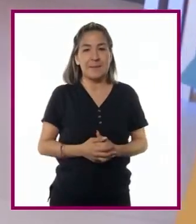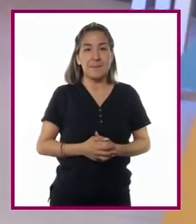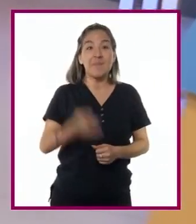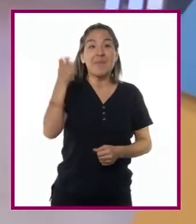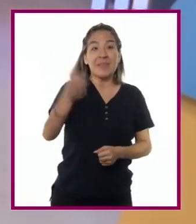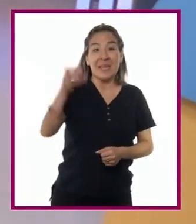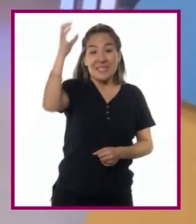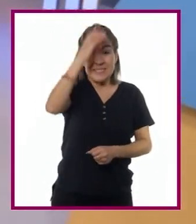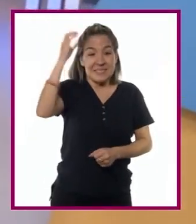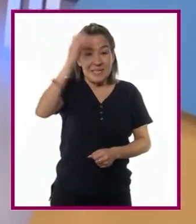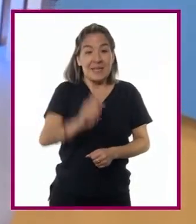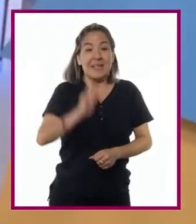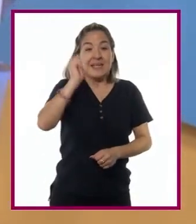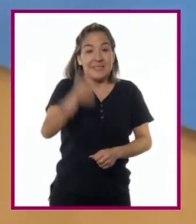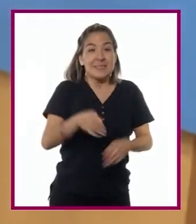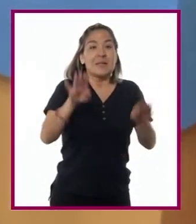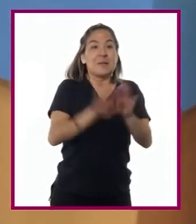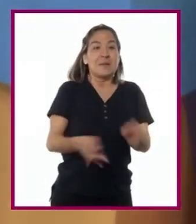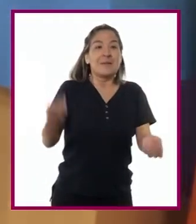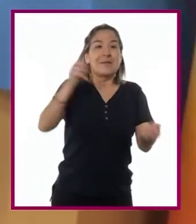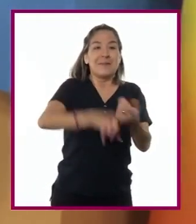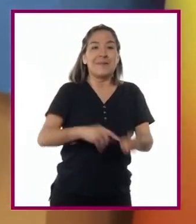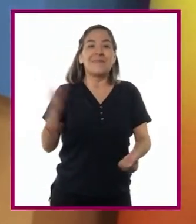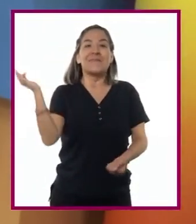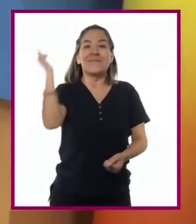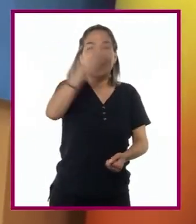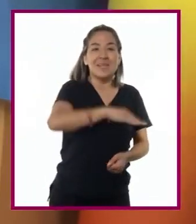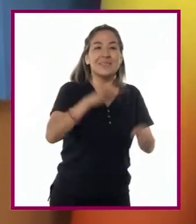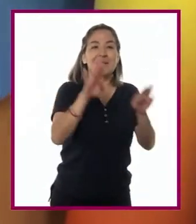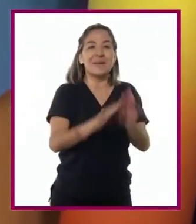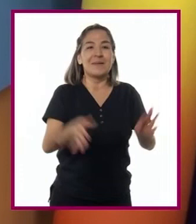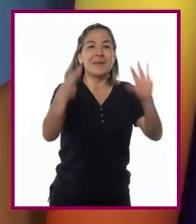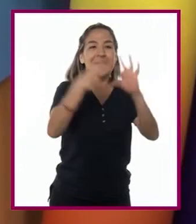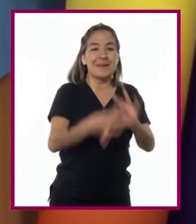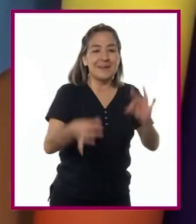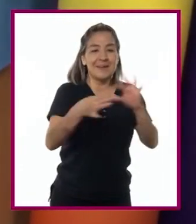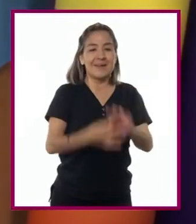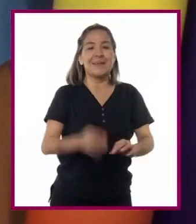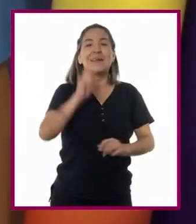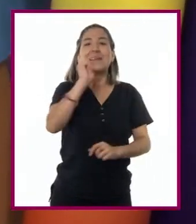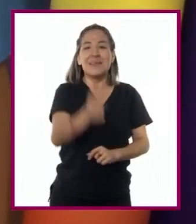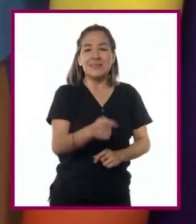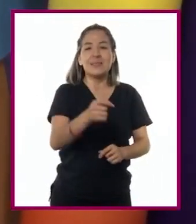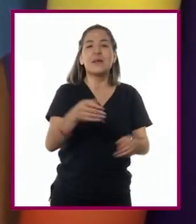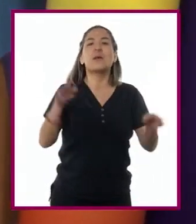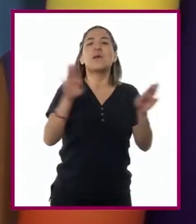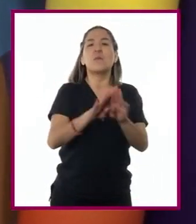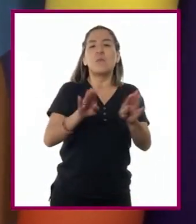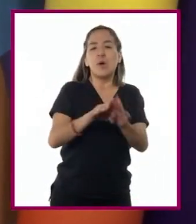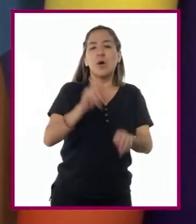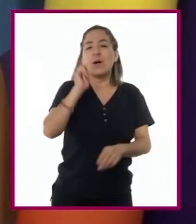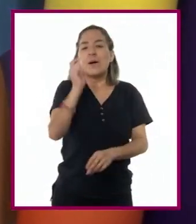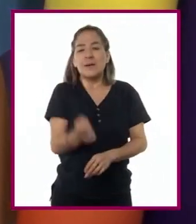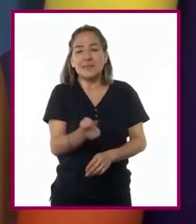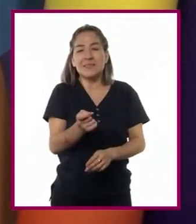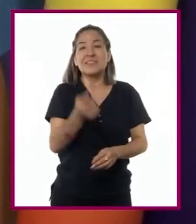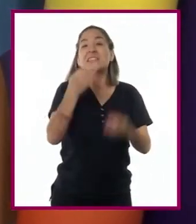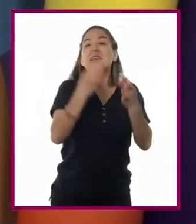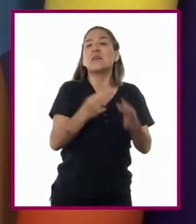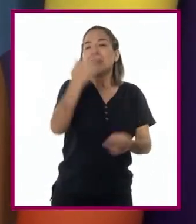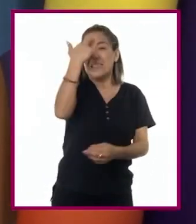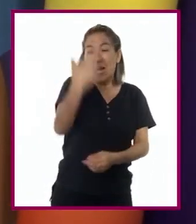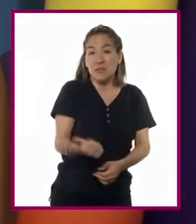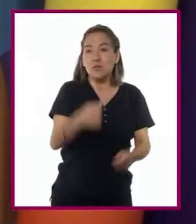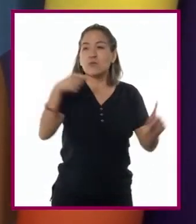ha comprobado la ambigüedad y falsedad de las predicciones de la astrología. Esto constituye una de las razones